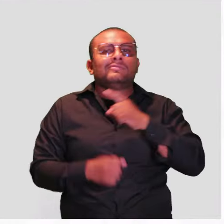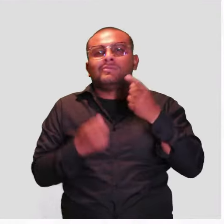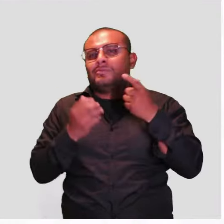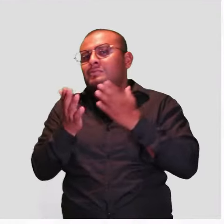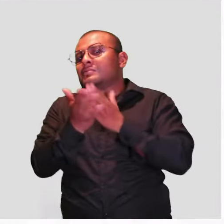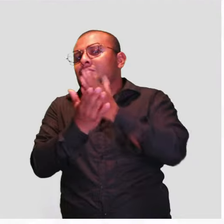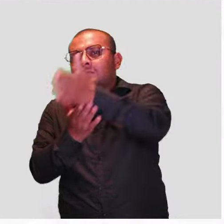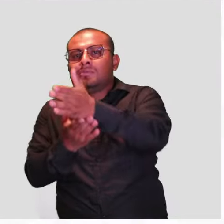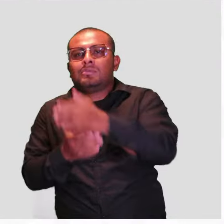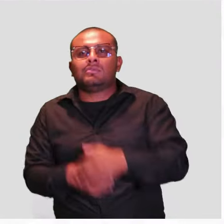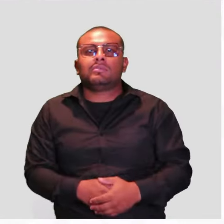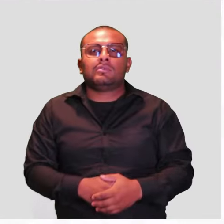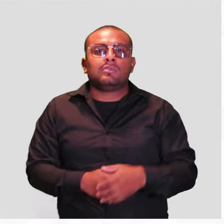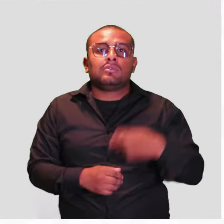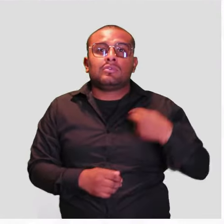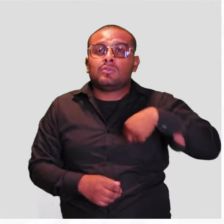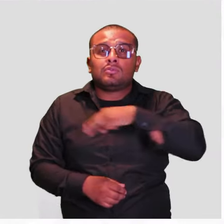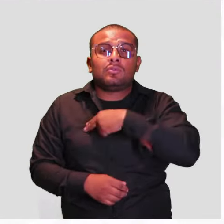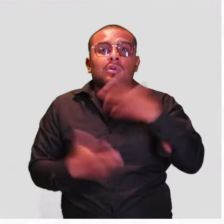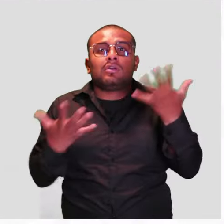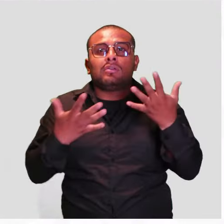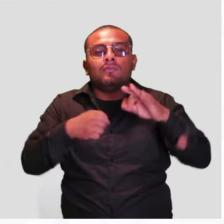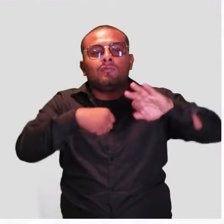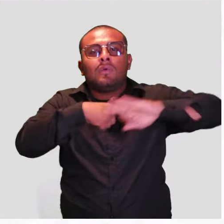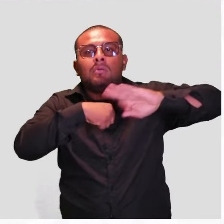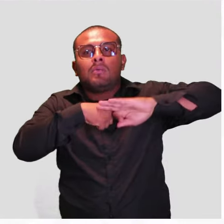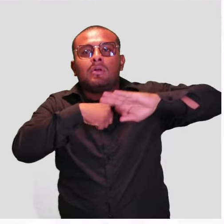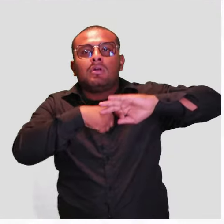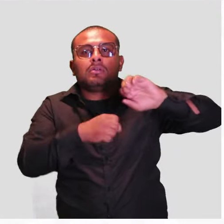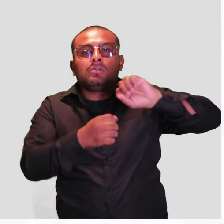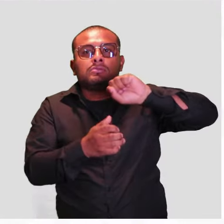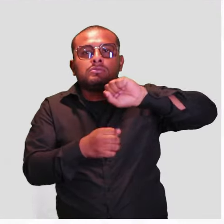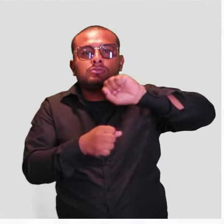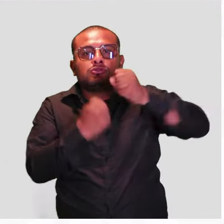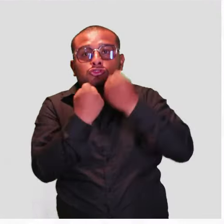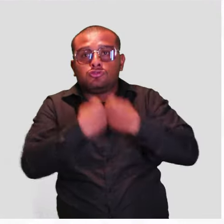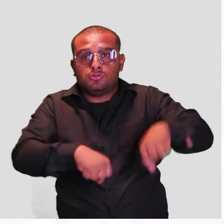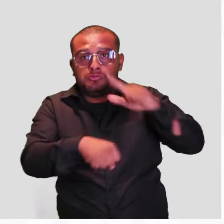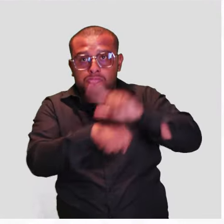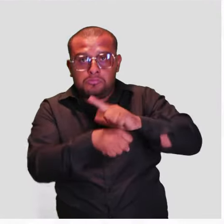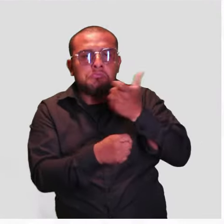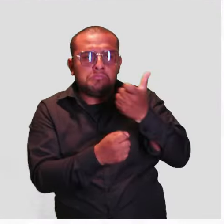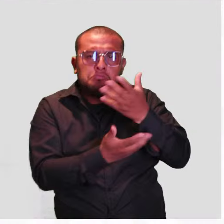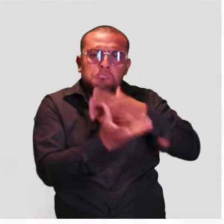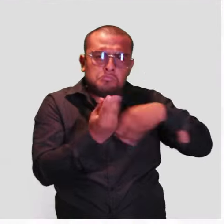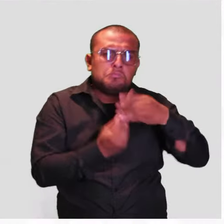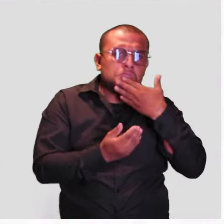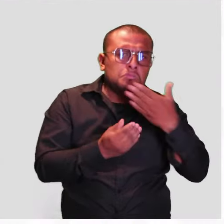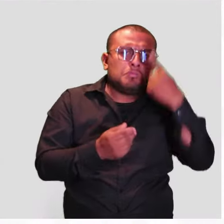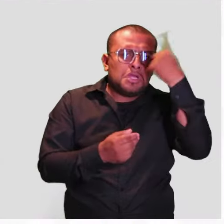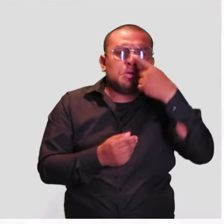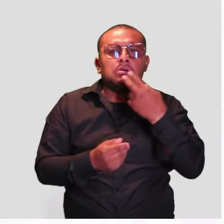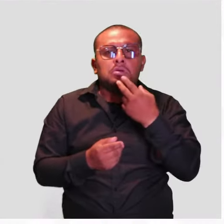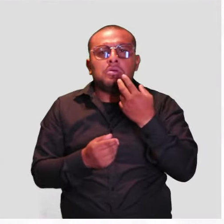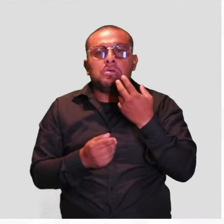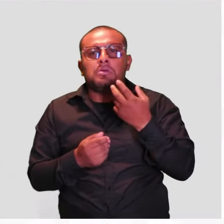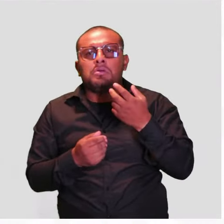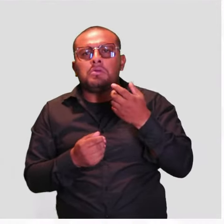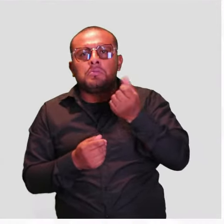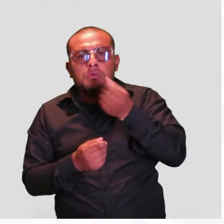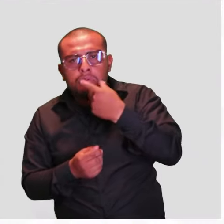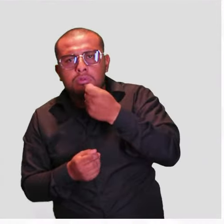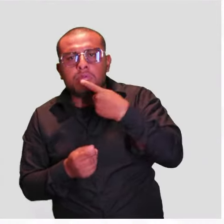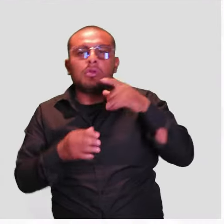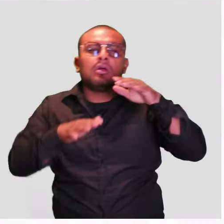red de farmacias sociales con un presupuesto revolvente para ofrecer el cuadro básico de medicamentos